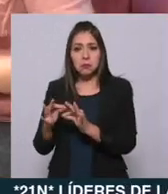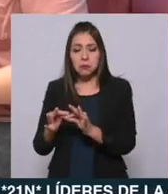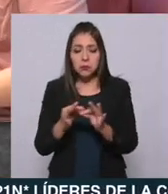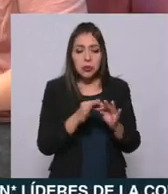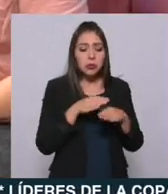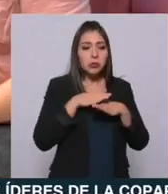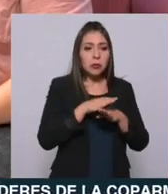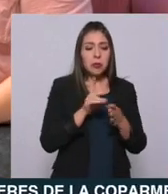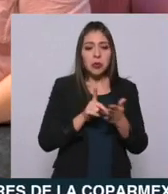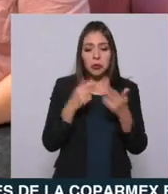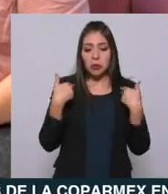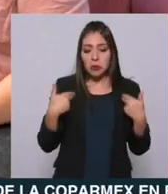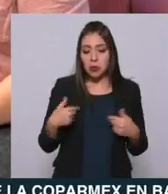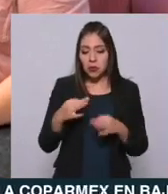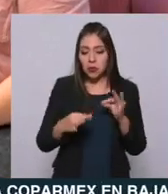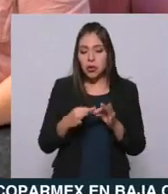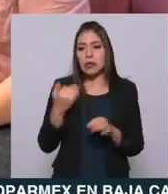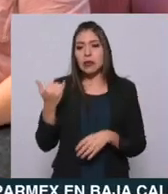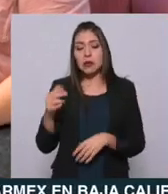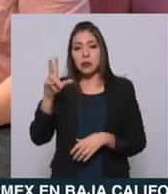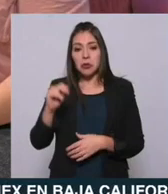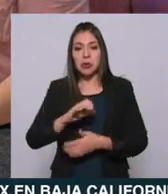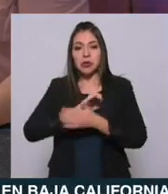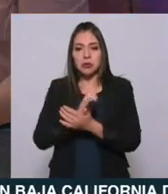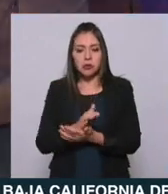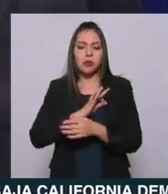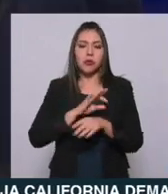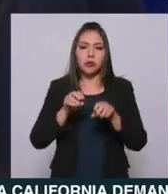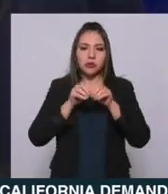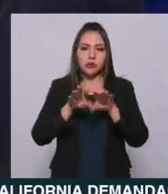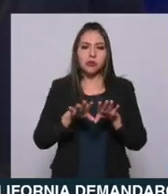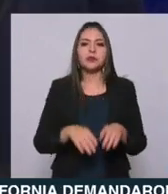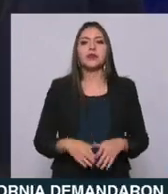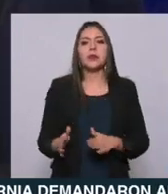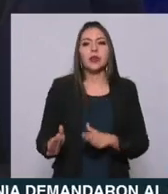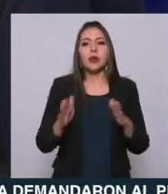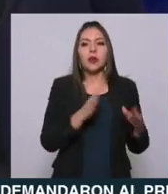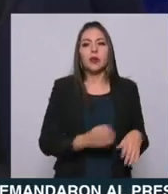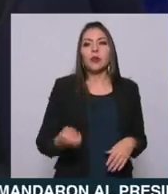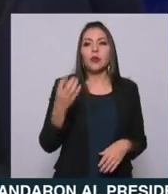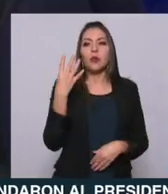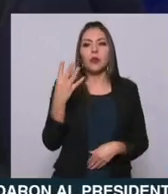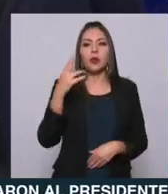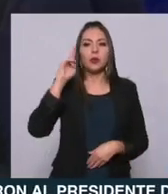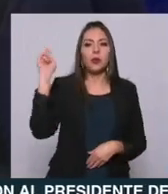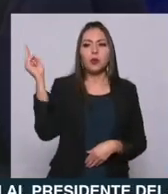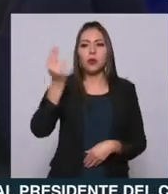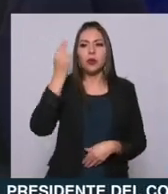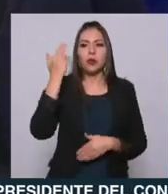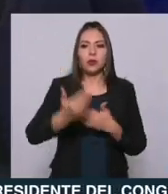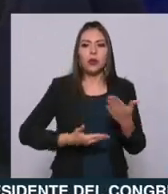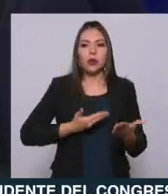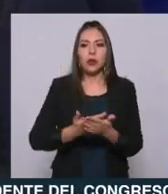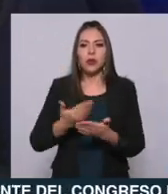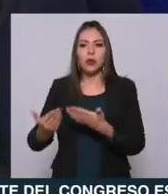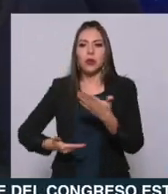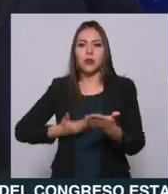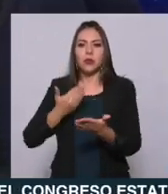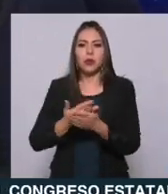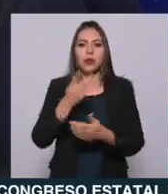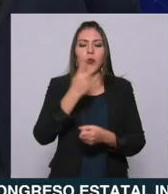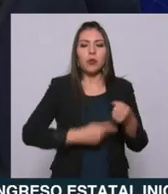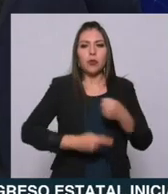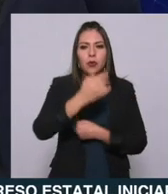discriminación. Con una idea novedosa en la televisión pública, 4 universidades presentarán proyectos realizados en sus instituciones.